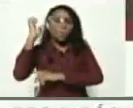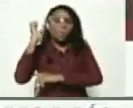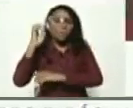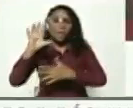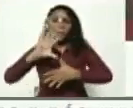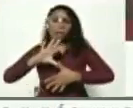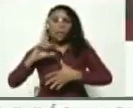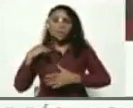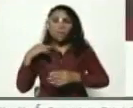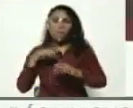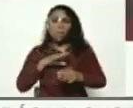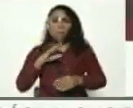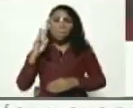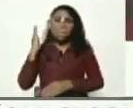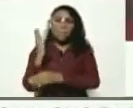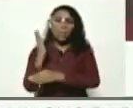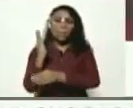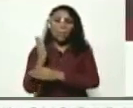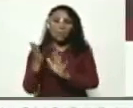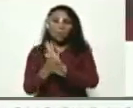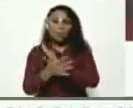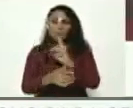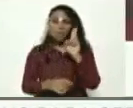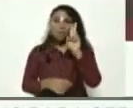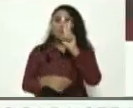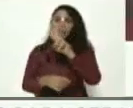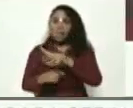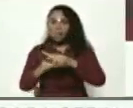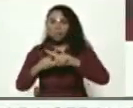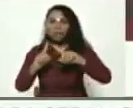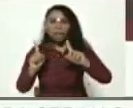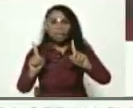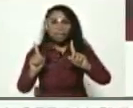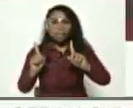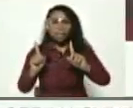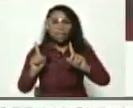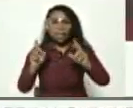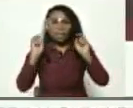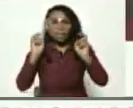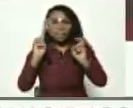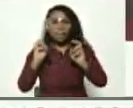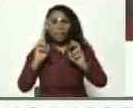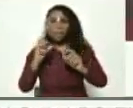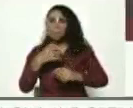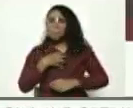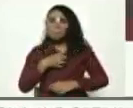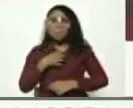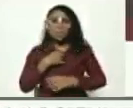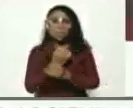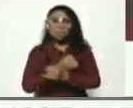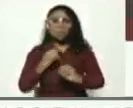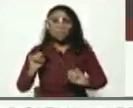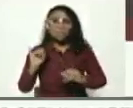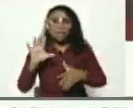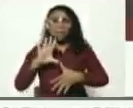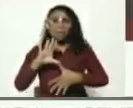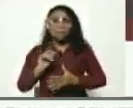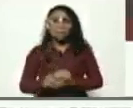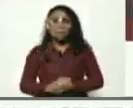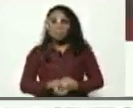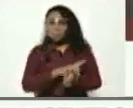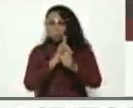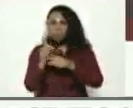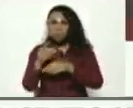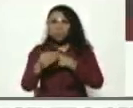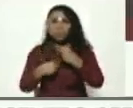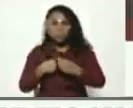americanos colonizadores y racistas que veían en las diferencias de castas la imposibilidad de la independencia americana. A ellos